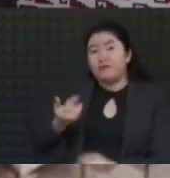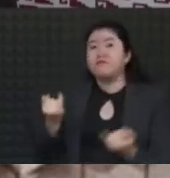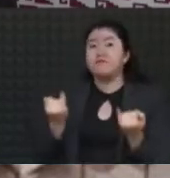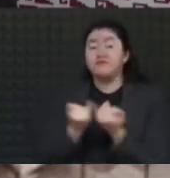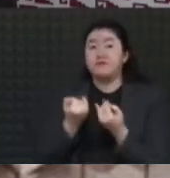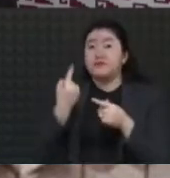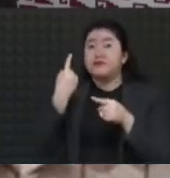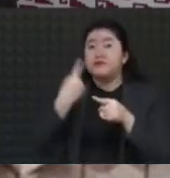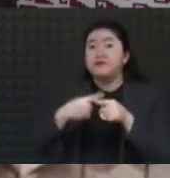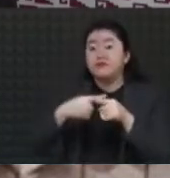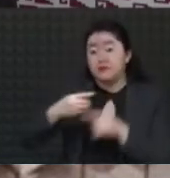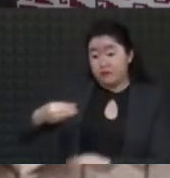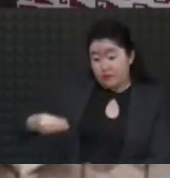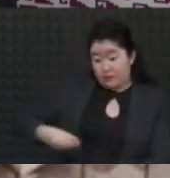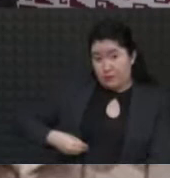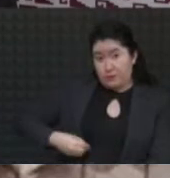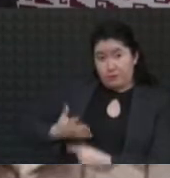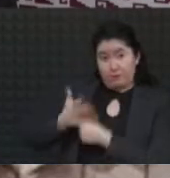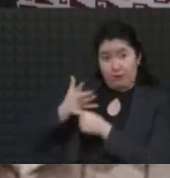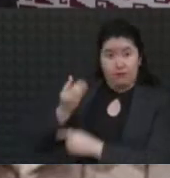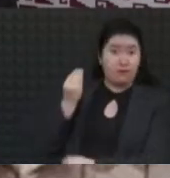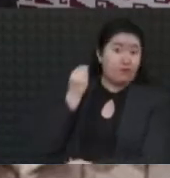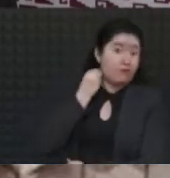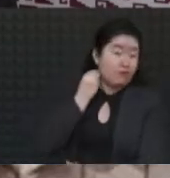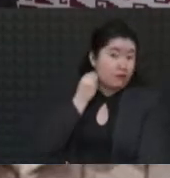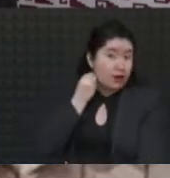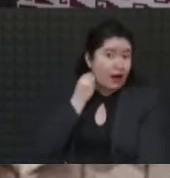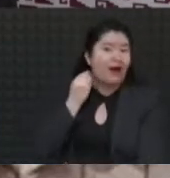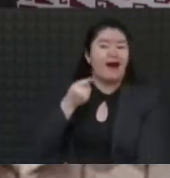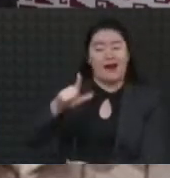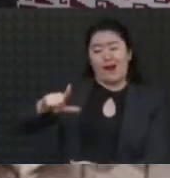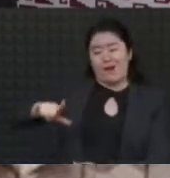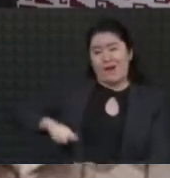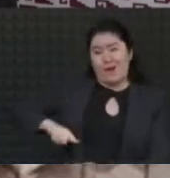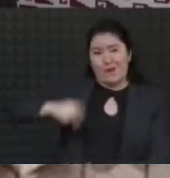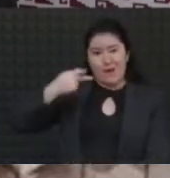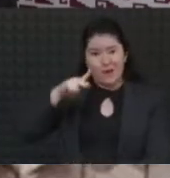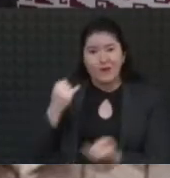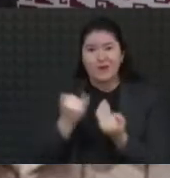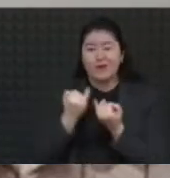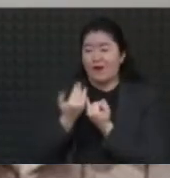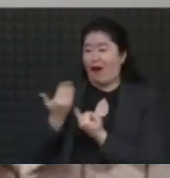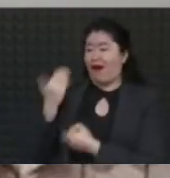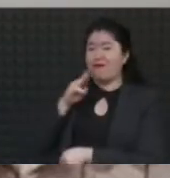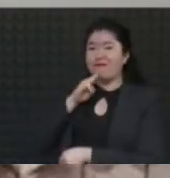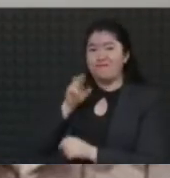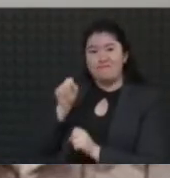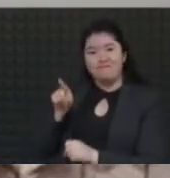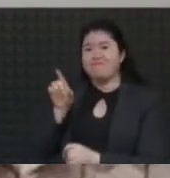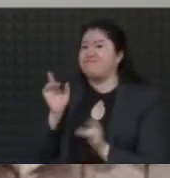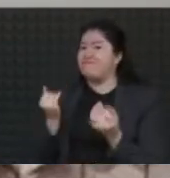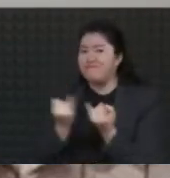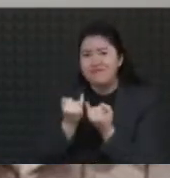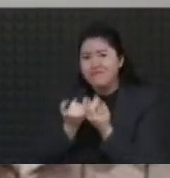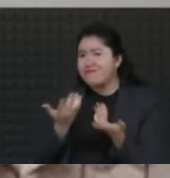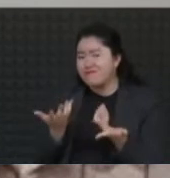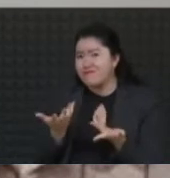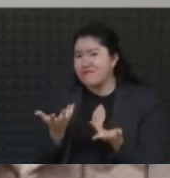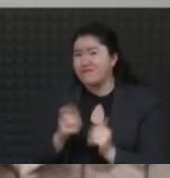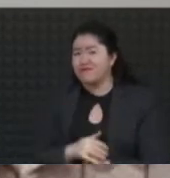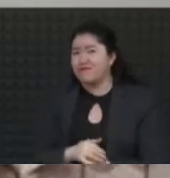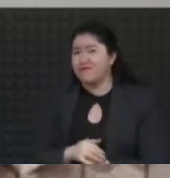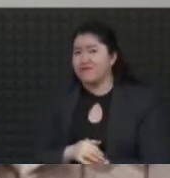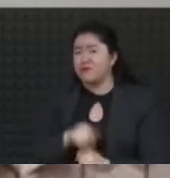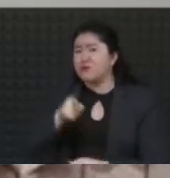mantenimiento o posibles fallas en cuanto al mantenimiento de la línea 12. ¿Qué les responde, doctora? Hay que ser muy